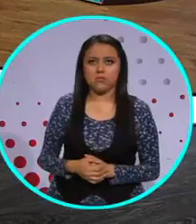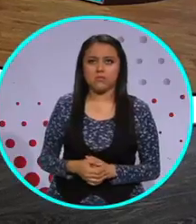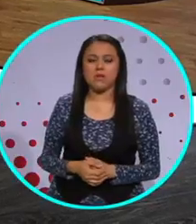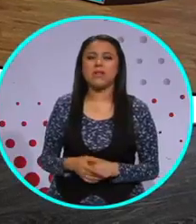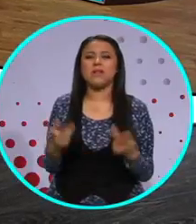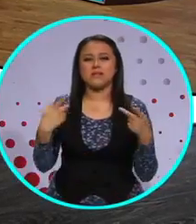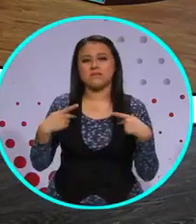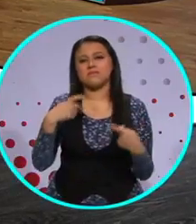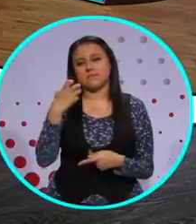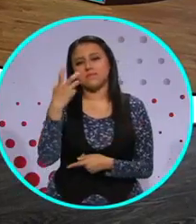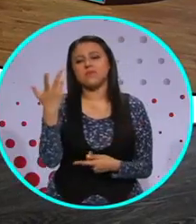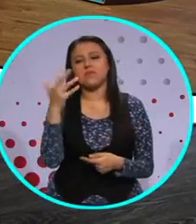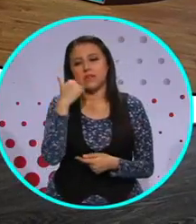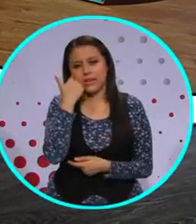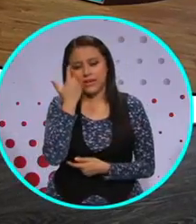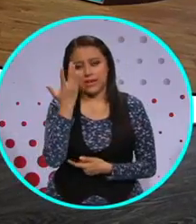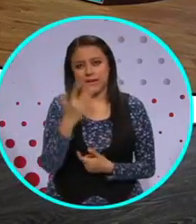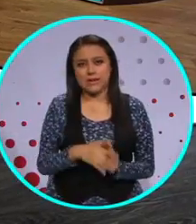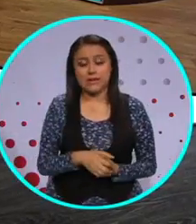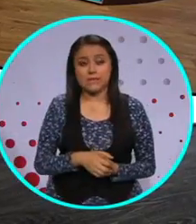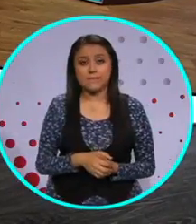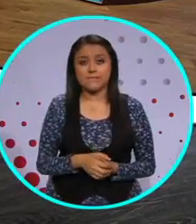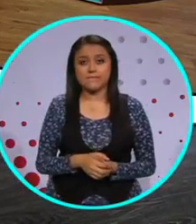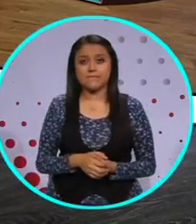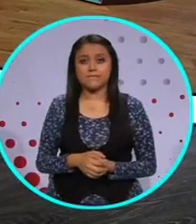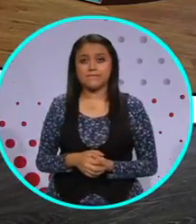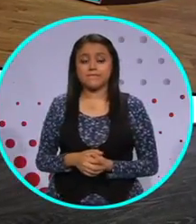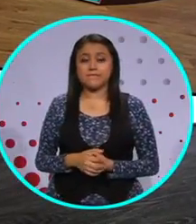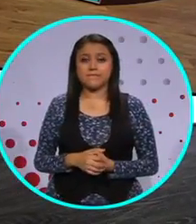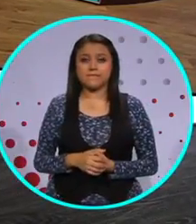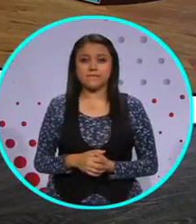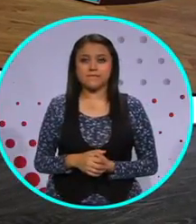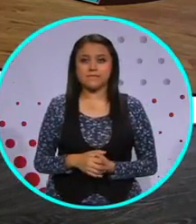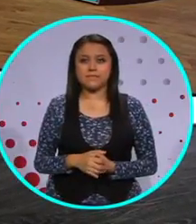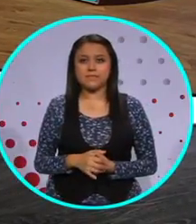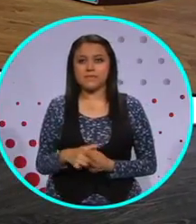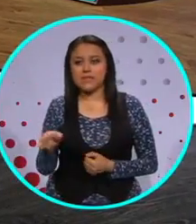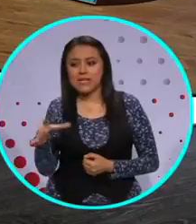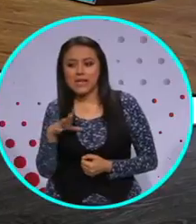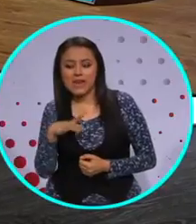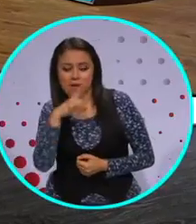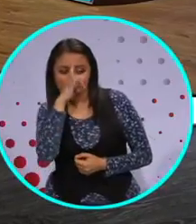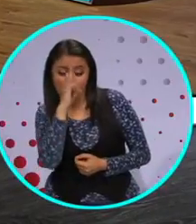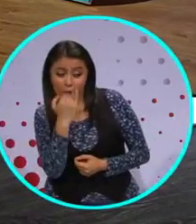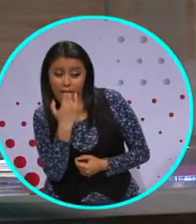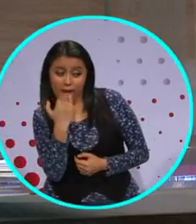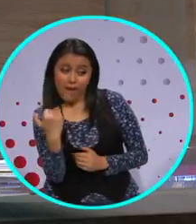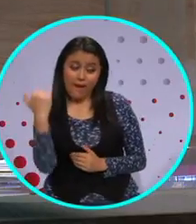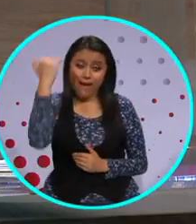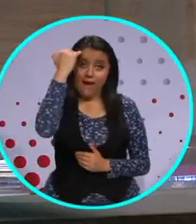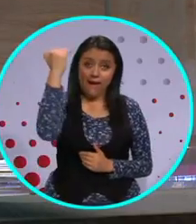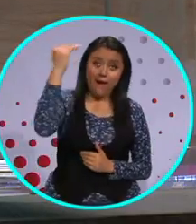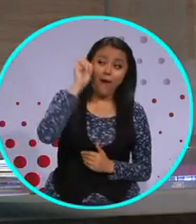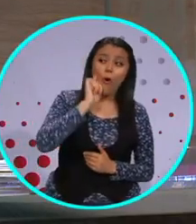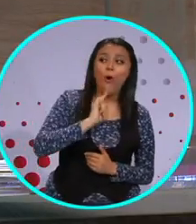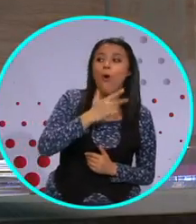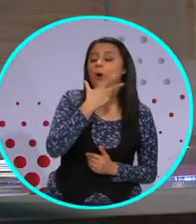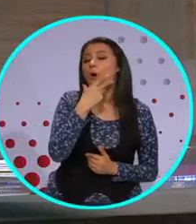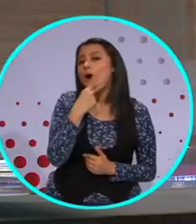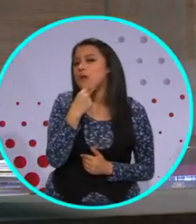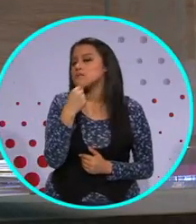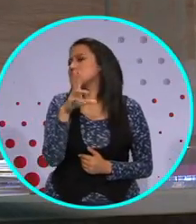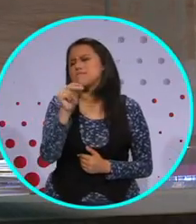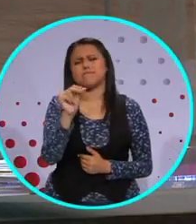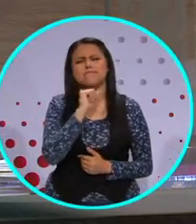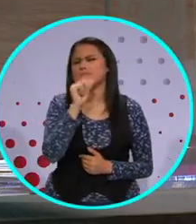que la gente quiere no sea como fuere era guapito que era el grandote que era chiquito que es mujer que está